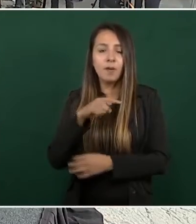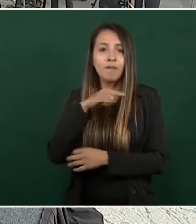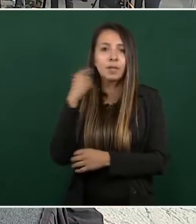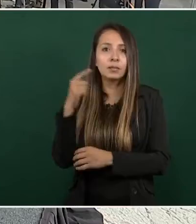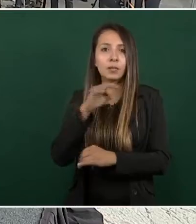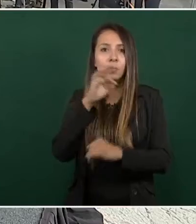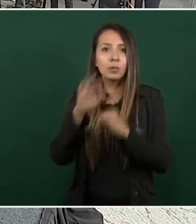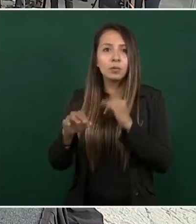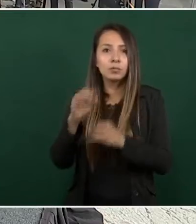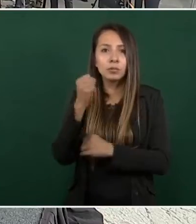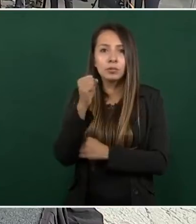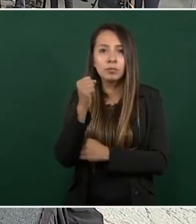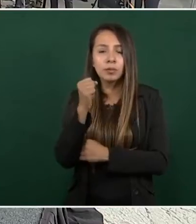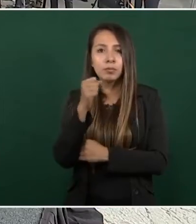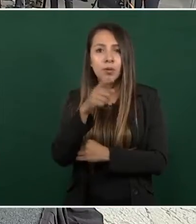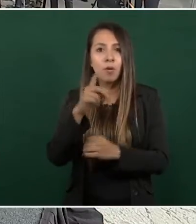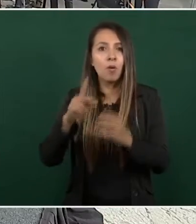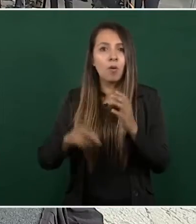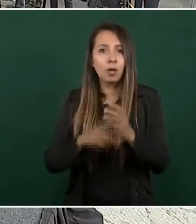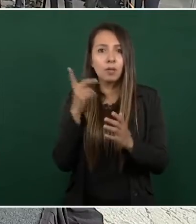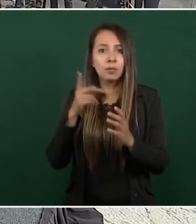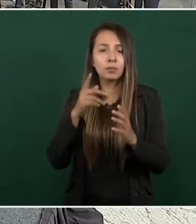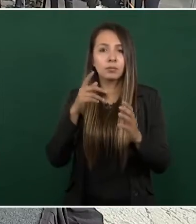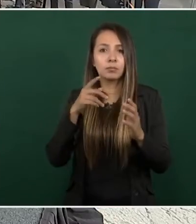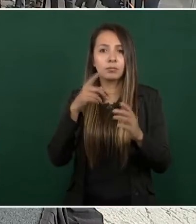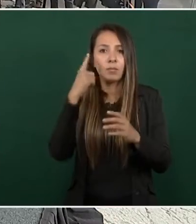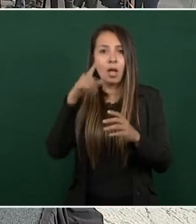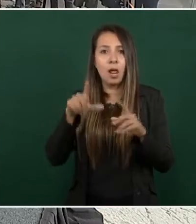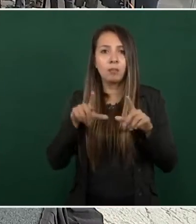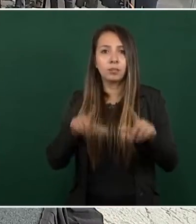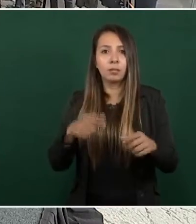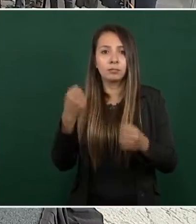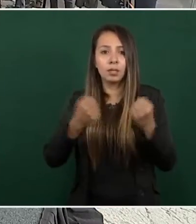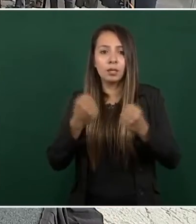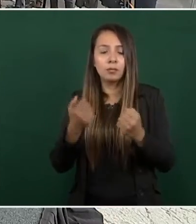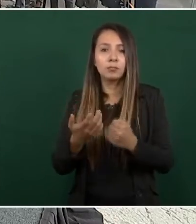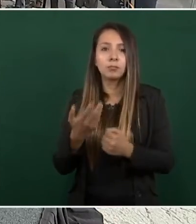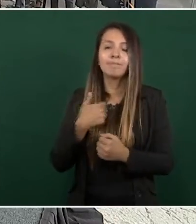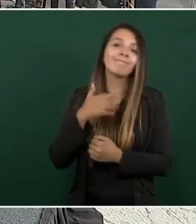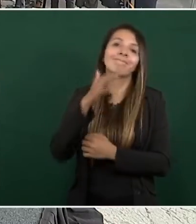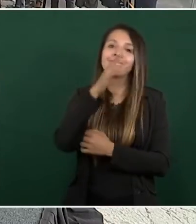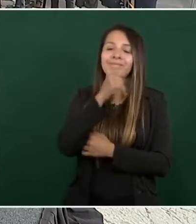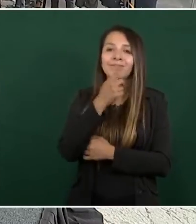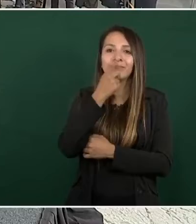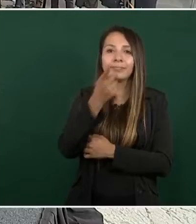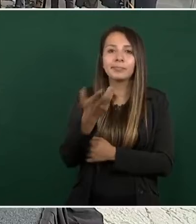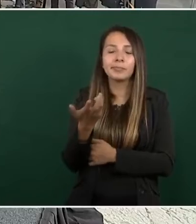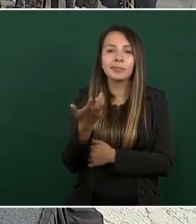Se vence el día último de septiembre. Sí. ¿Va a sacar otro decreto para ampliar? No lo puedo decir,